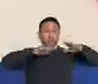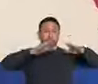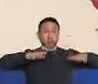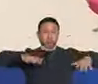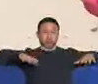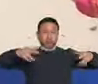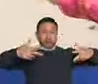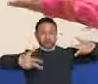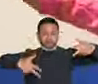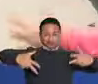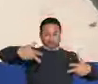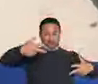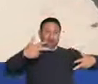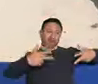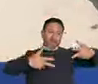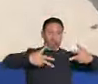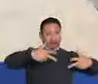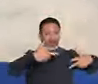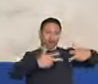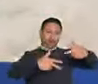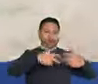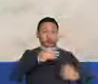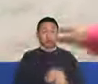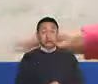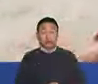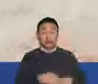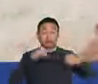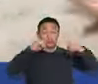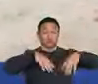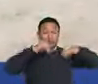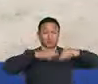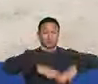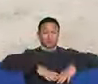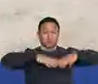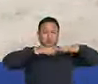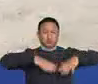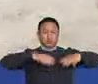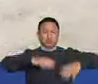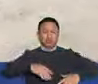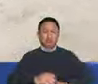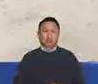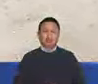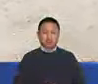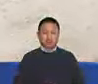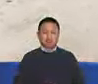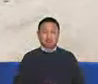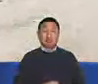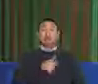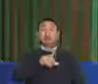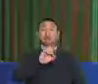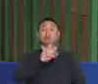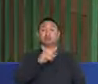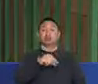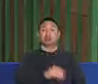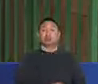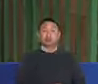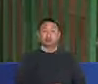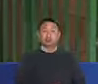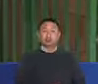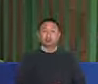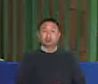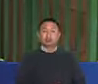pantano. Cuando llueve, esto está fatal. Una inundación, hecho laguna, hecho un mar de lodo, de todo. Porque hay